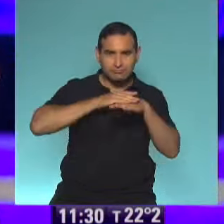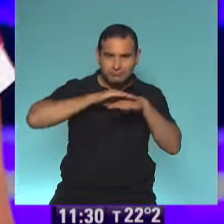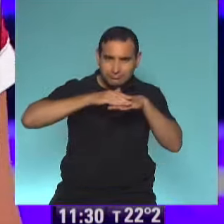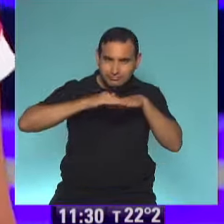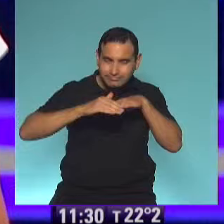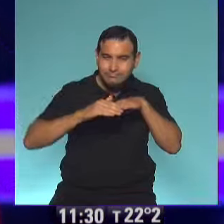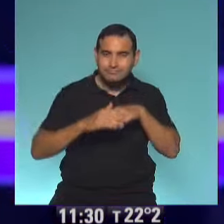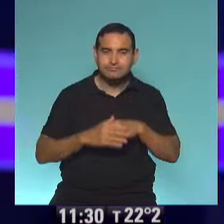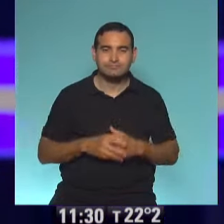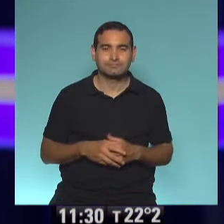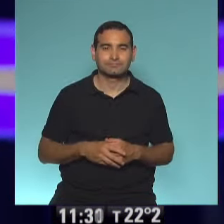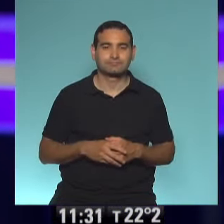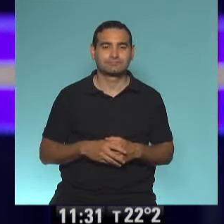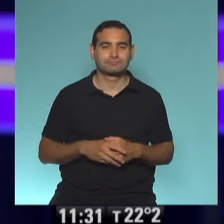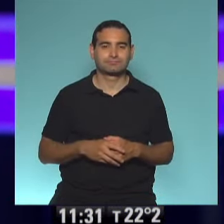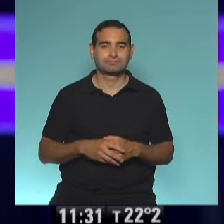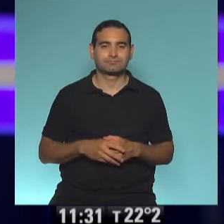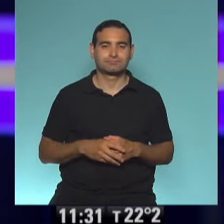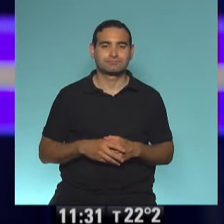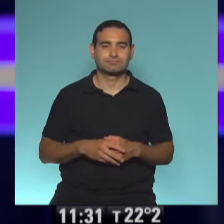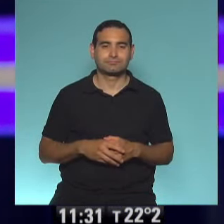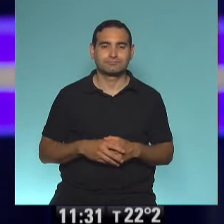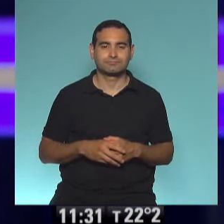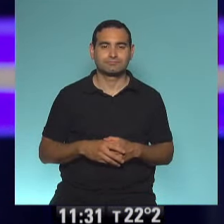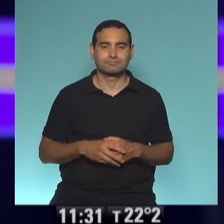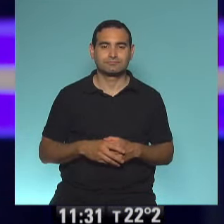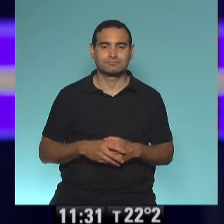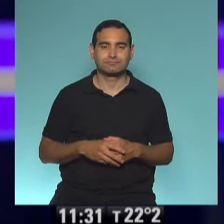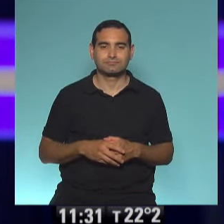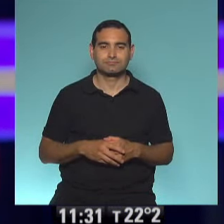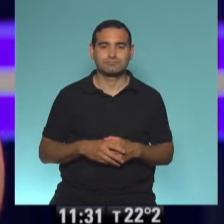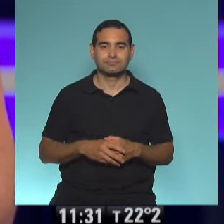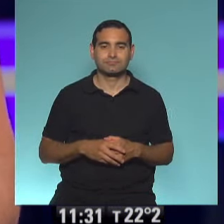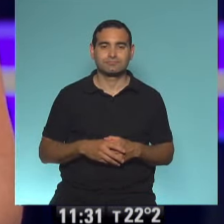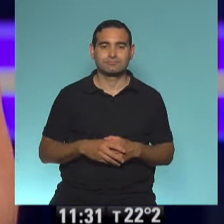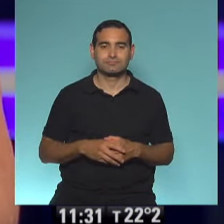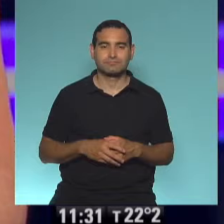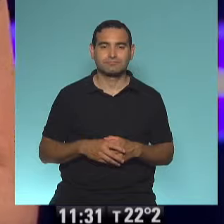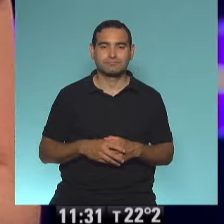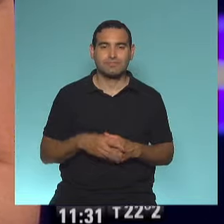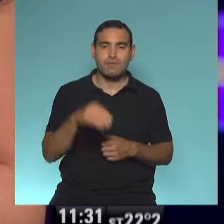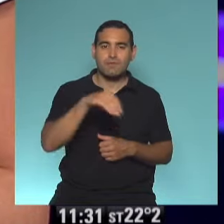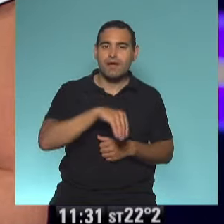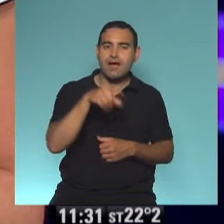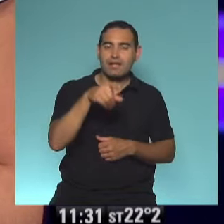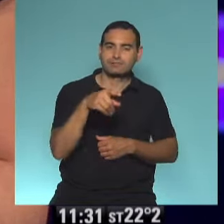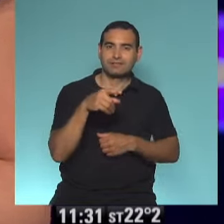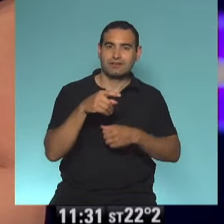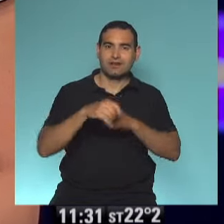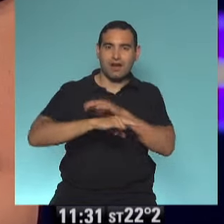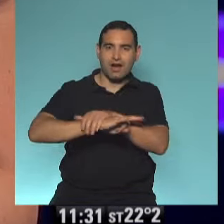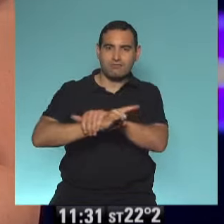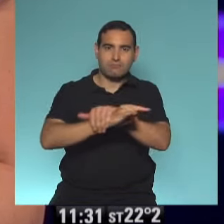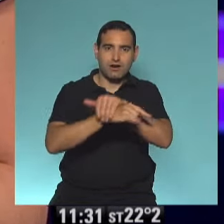veían, como si fueran escamas, ¿no? Y entonces también, y después, las líneas que se ven